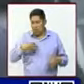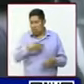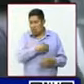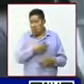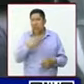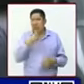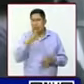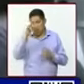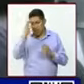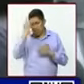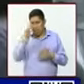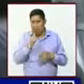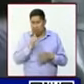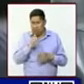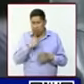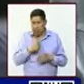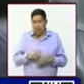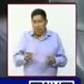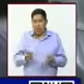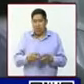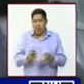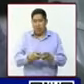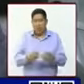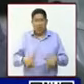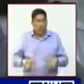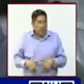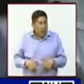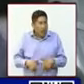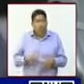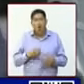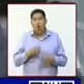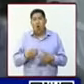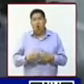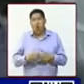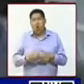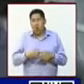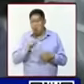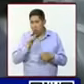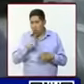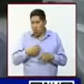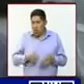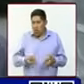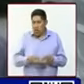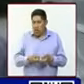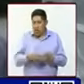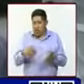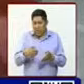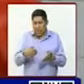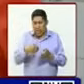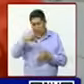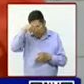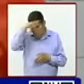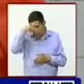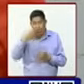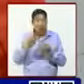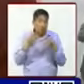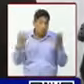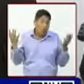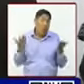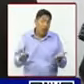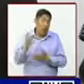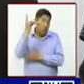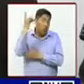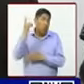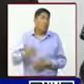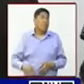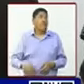uterino y también próstata, ¿no? Estos son los tipos de cáncer más prevalentes en Bolivia.